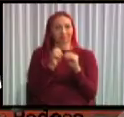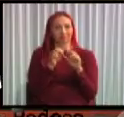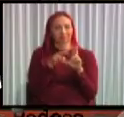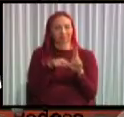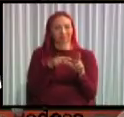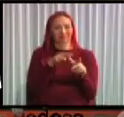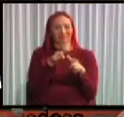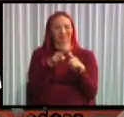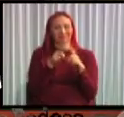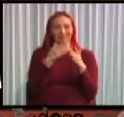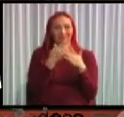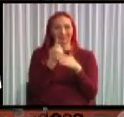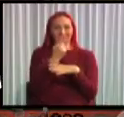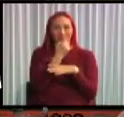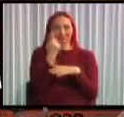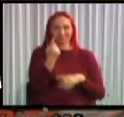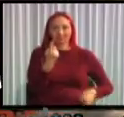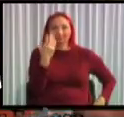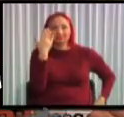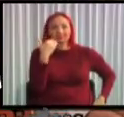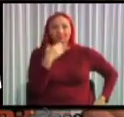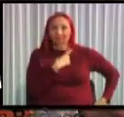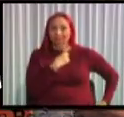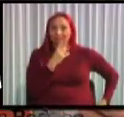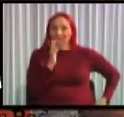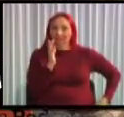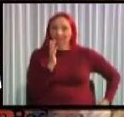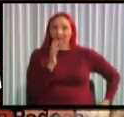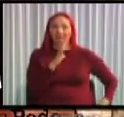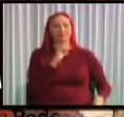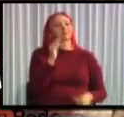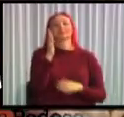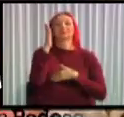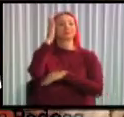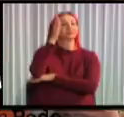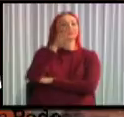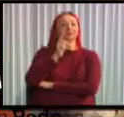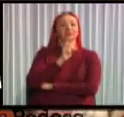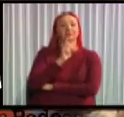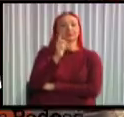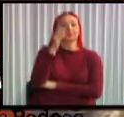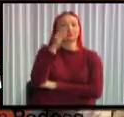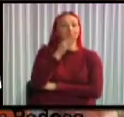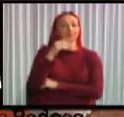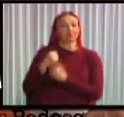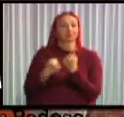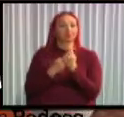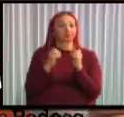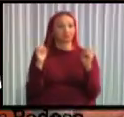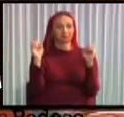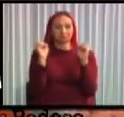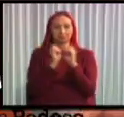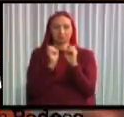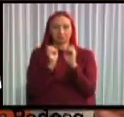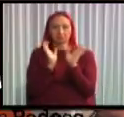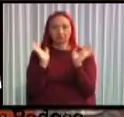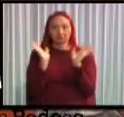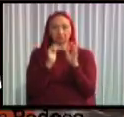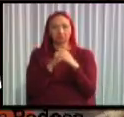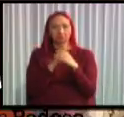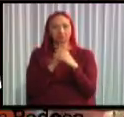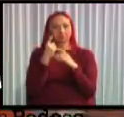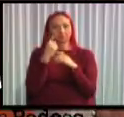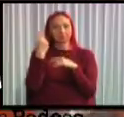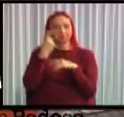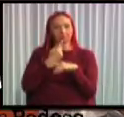sedentarios, entonces siempre por dicha y nunca refutaron nada a